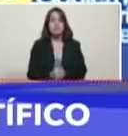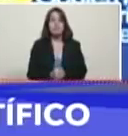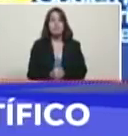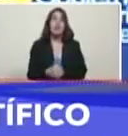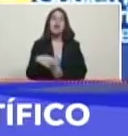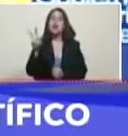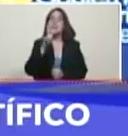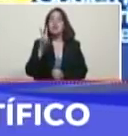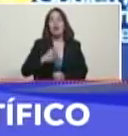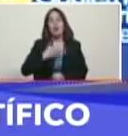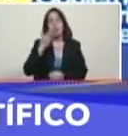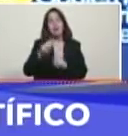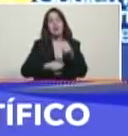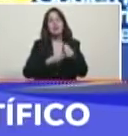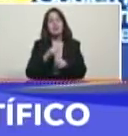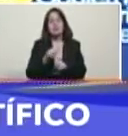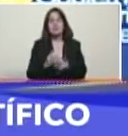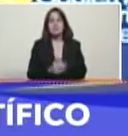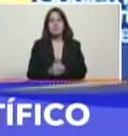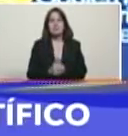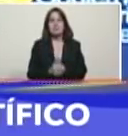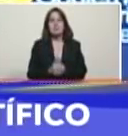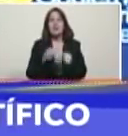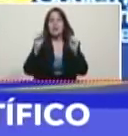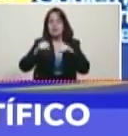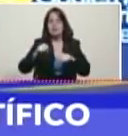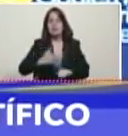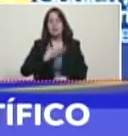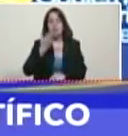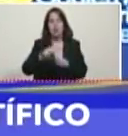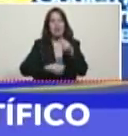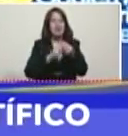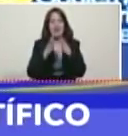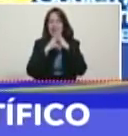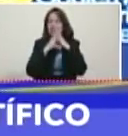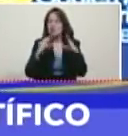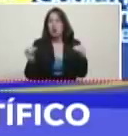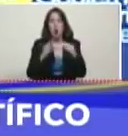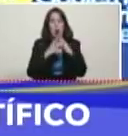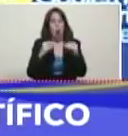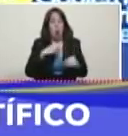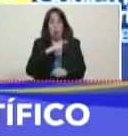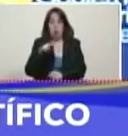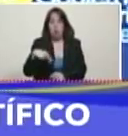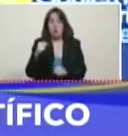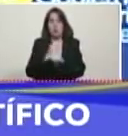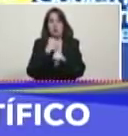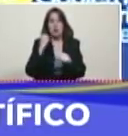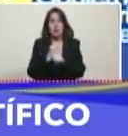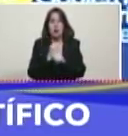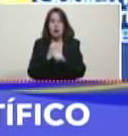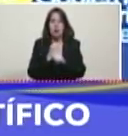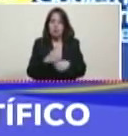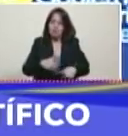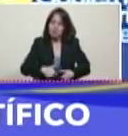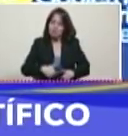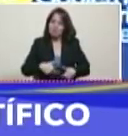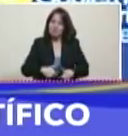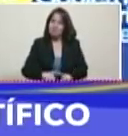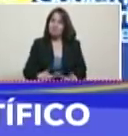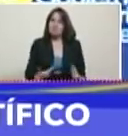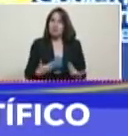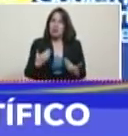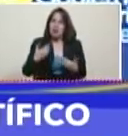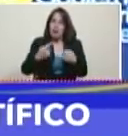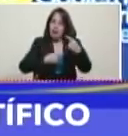Venezuela lo puede todo. Sí podemos, Venezuela, claro que podemos. Se puede con nuestro trabajo. Yo en estos días